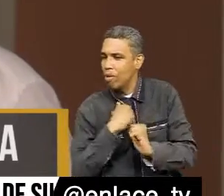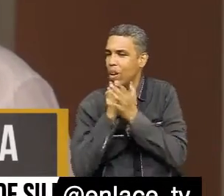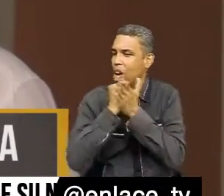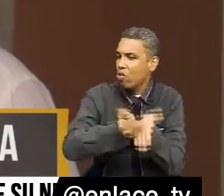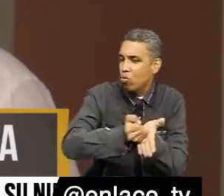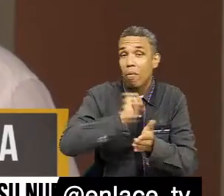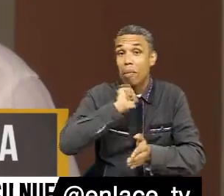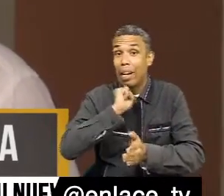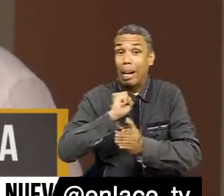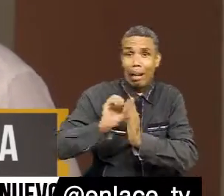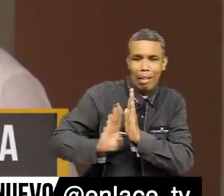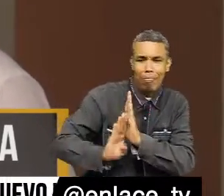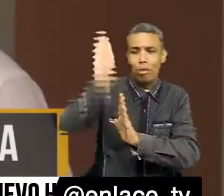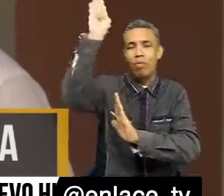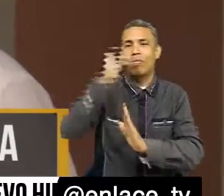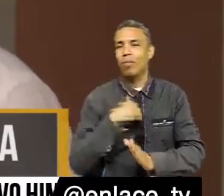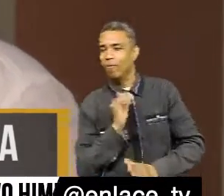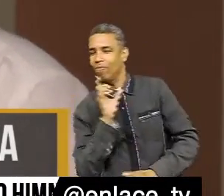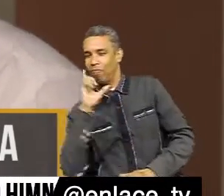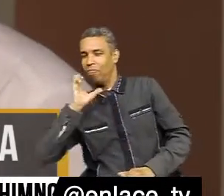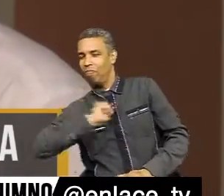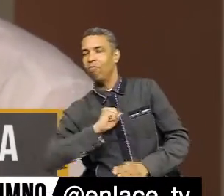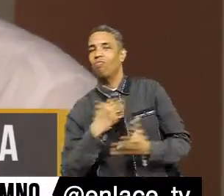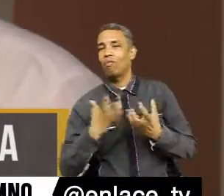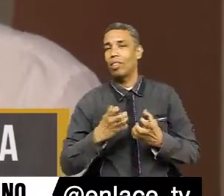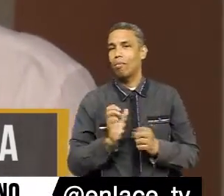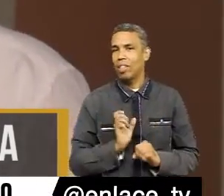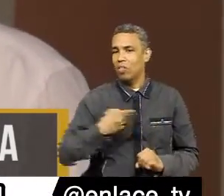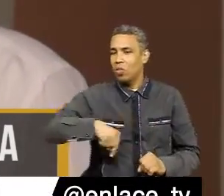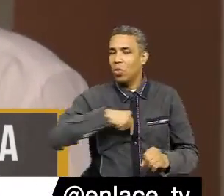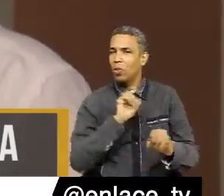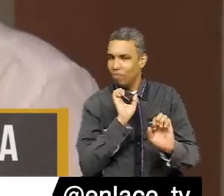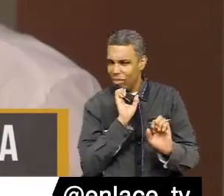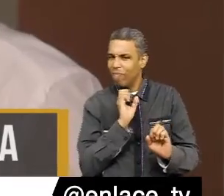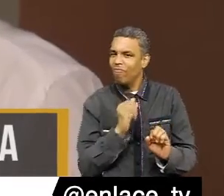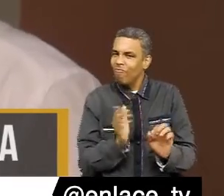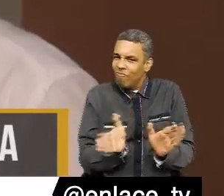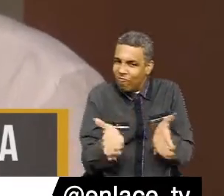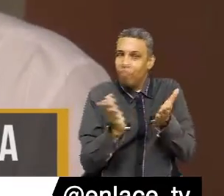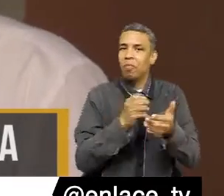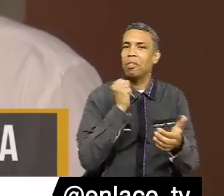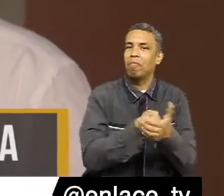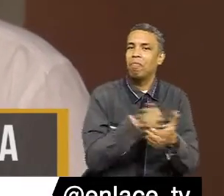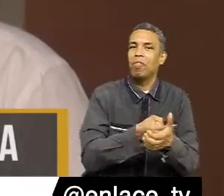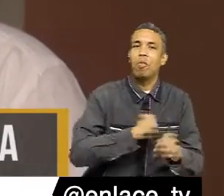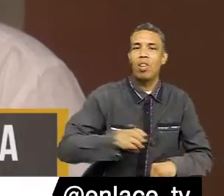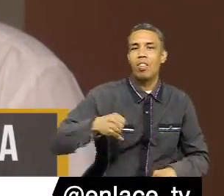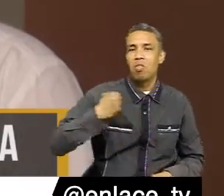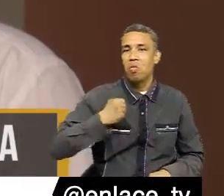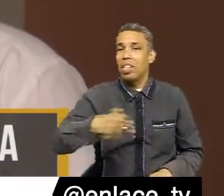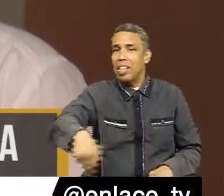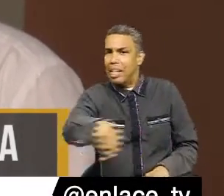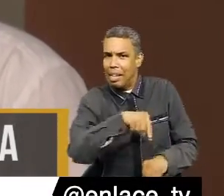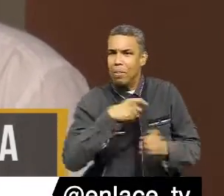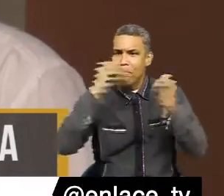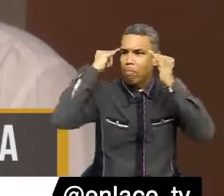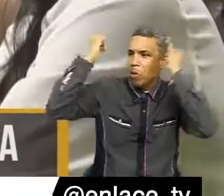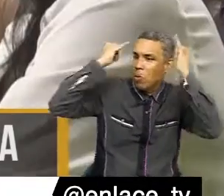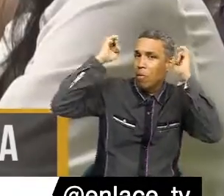Bermeja y el Magdalena Medio. Y a eso es que le estamos apuntando desde la universidad, a que nuestros chicos empiecen a generar alternativas que puedan hacer que se permita salir